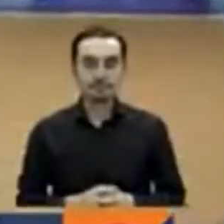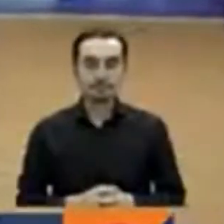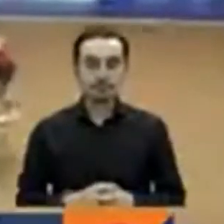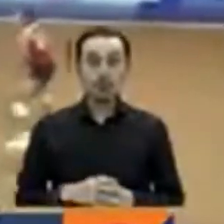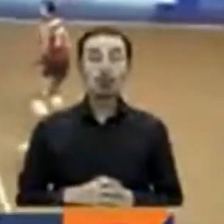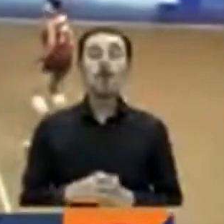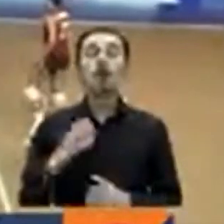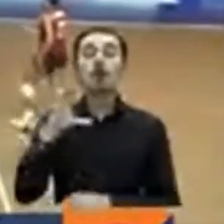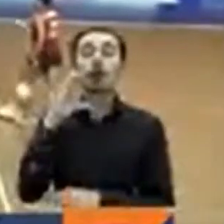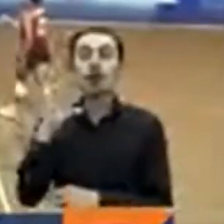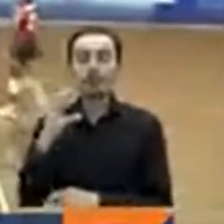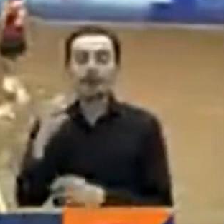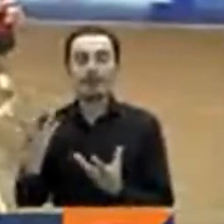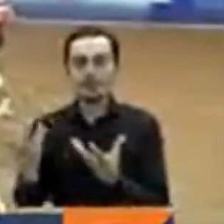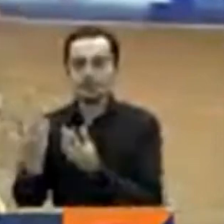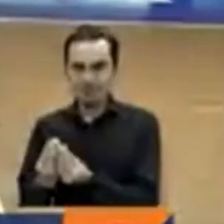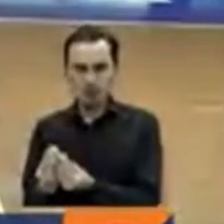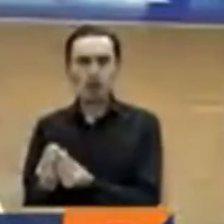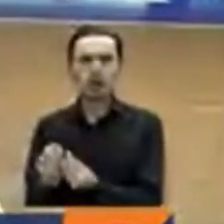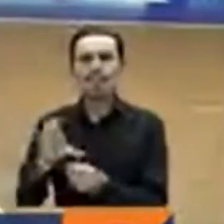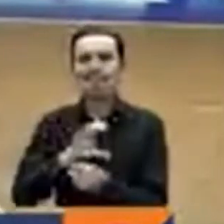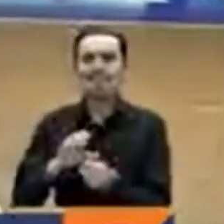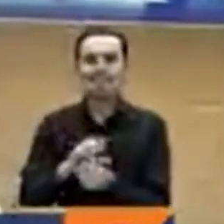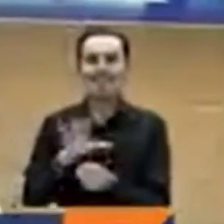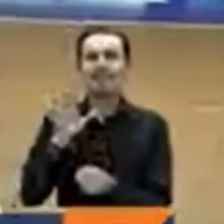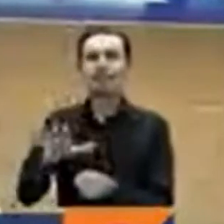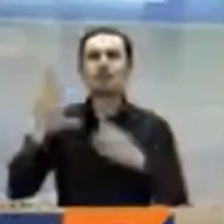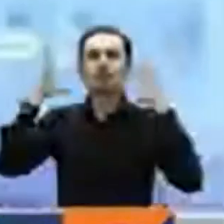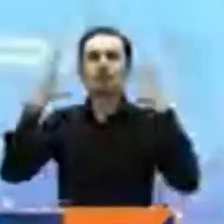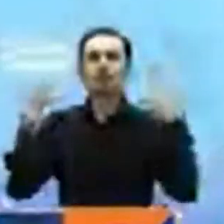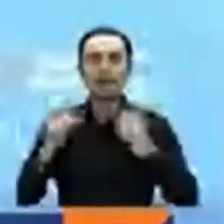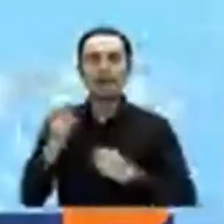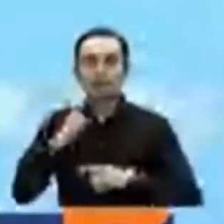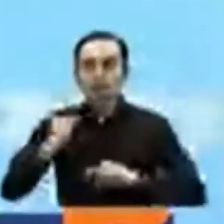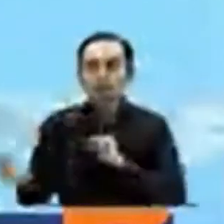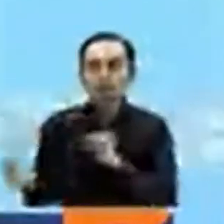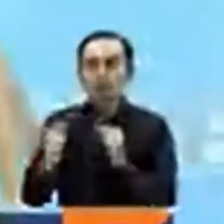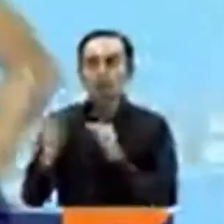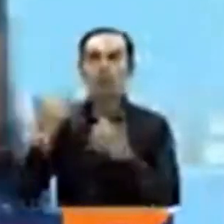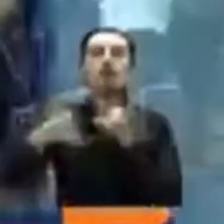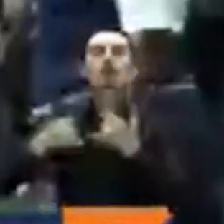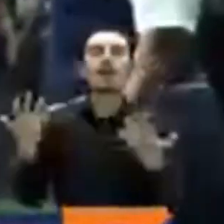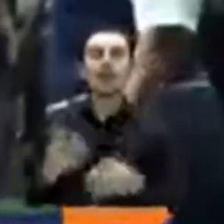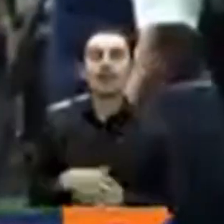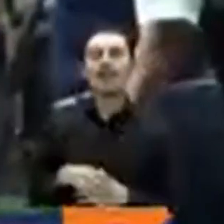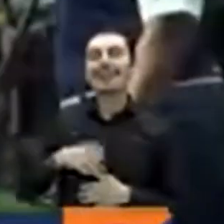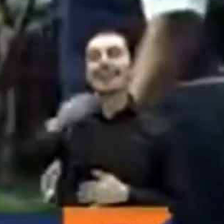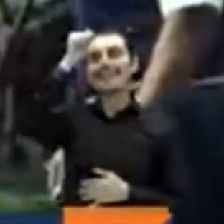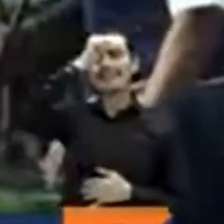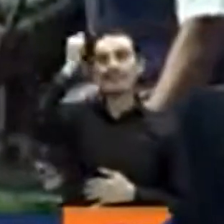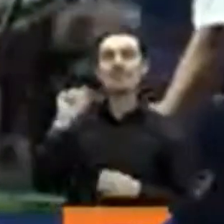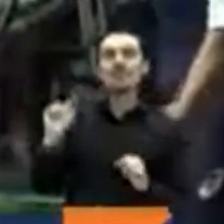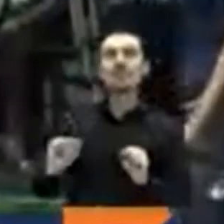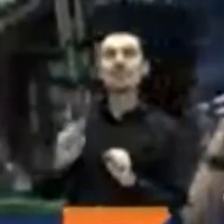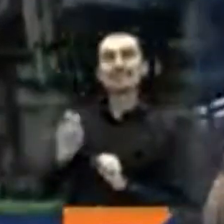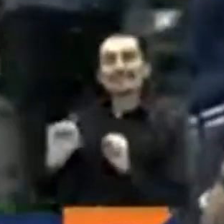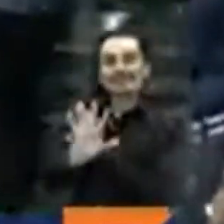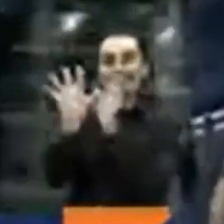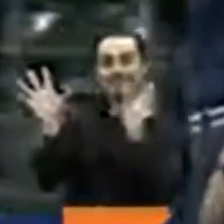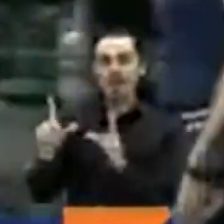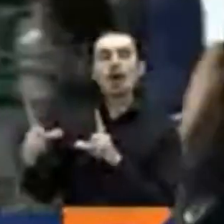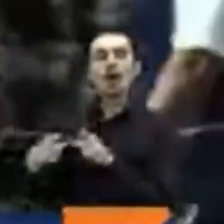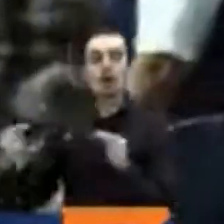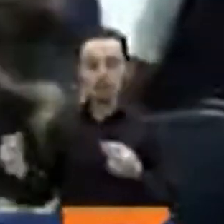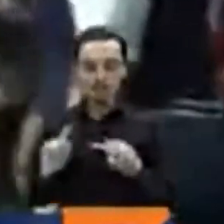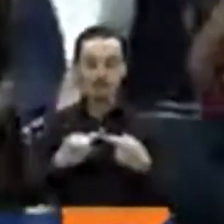D y tendrá como sede la ciudad de Arem, en Países Bajos, jugará el domingo a las 7 de la mañana contra Japón, el martes 27